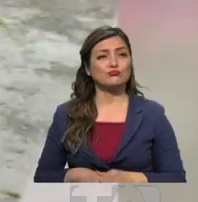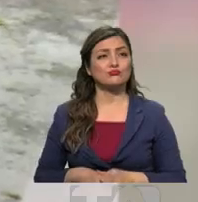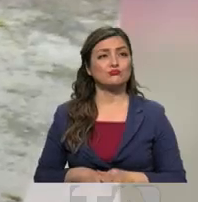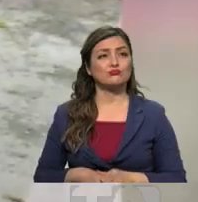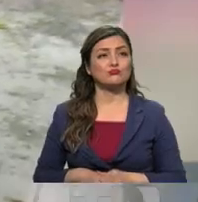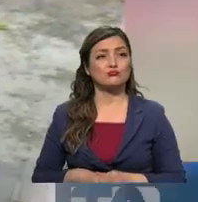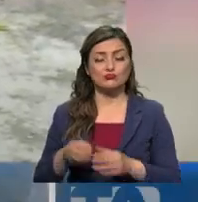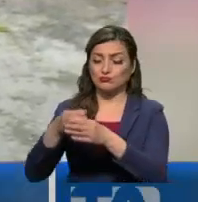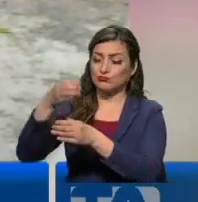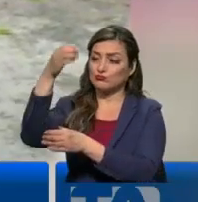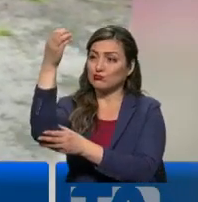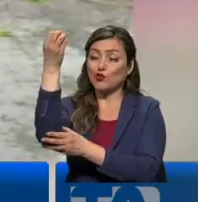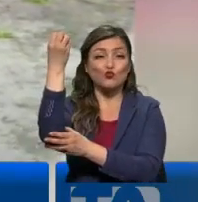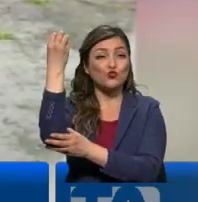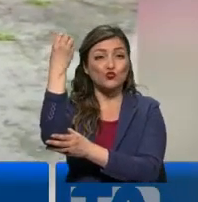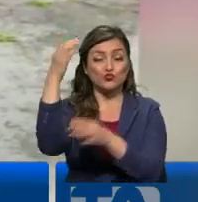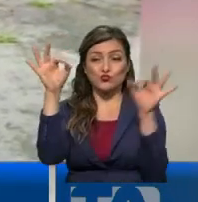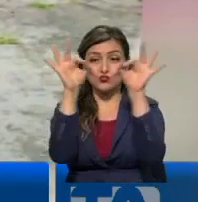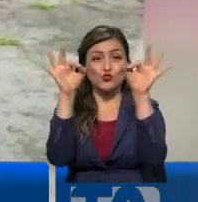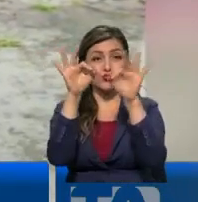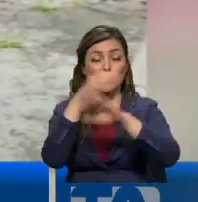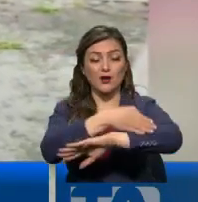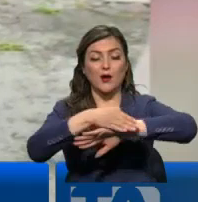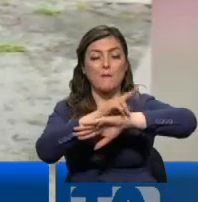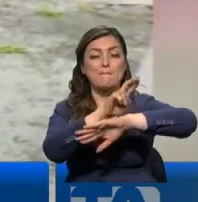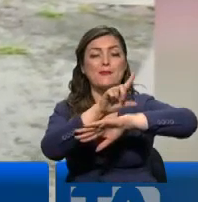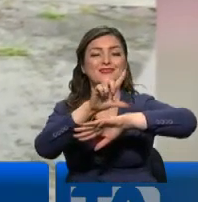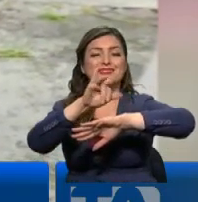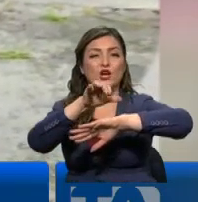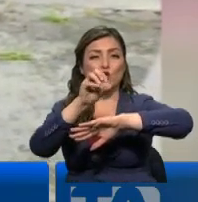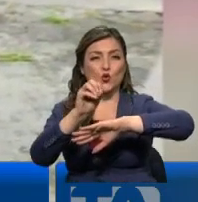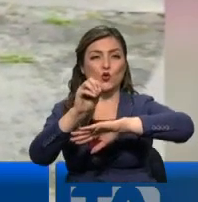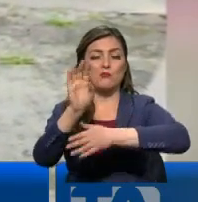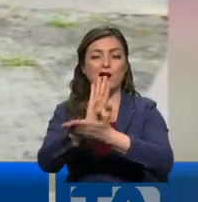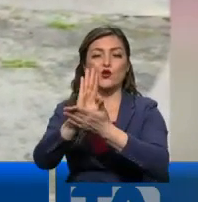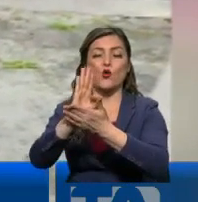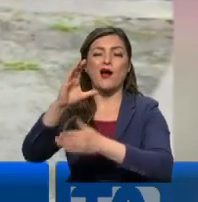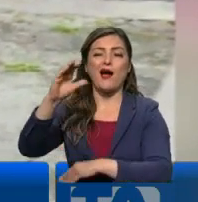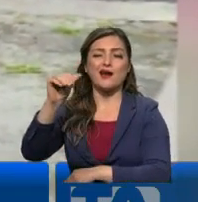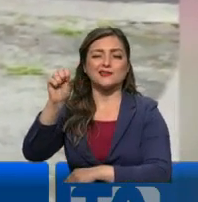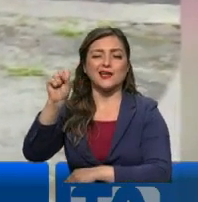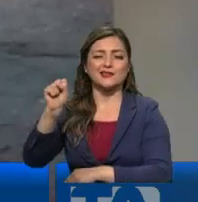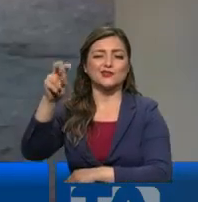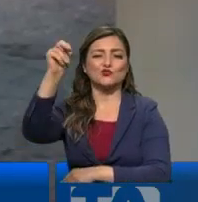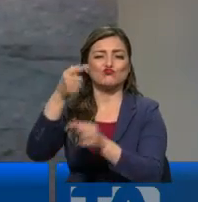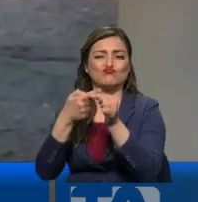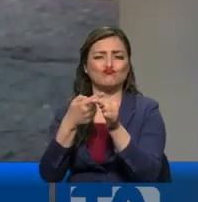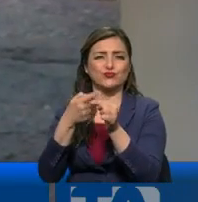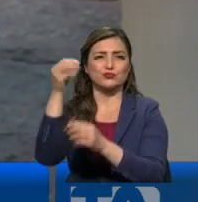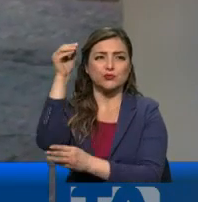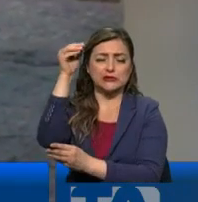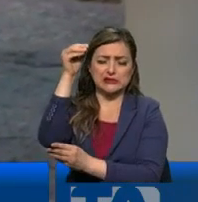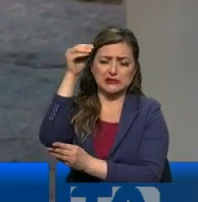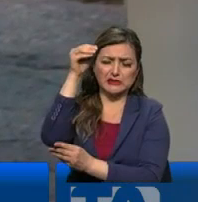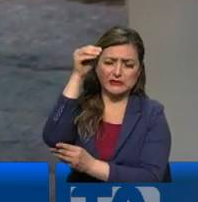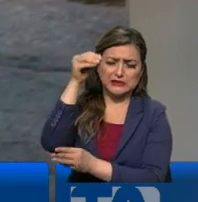El poste de energía eléctrica ubicado en la calle Rafael Vallejo y Miguel Casares, en el sector de Las Casas, en el norte de Quito, está en mal estado. Los moradores de la